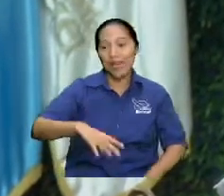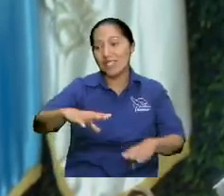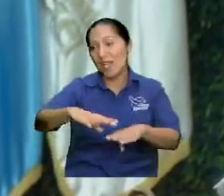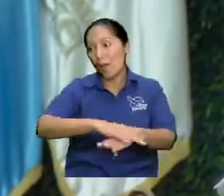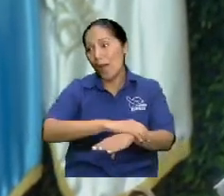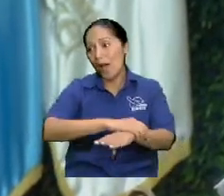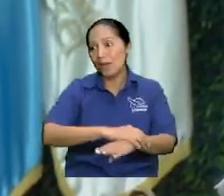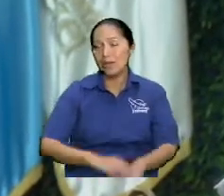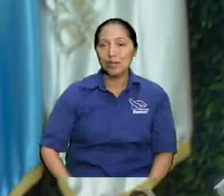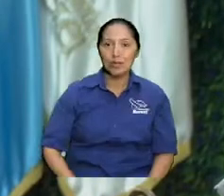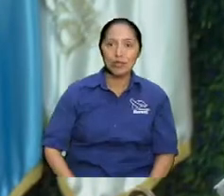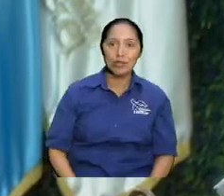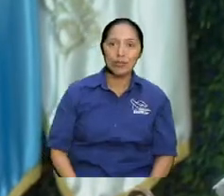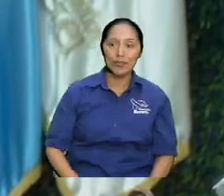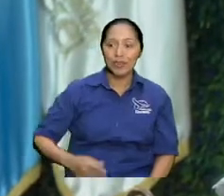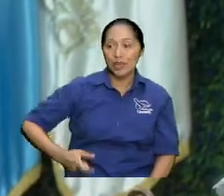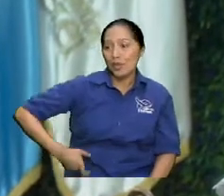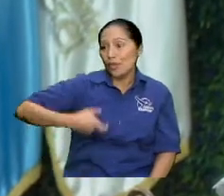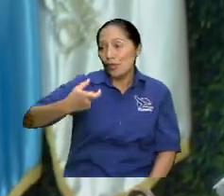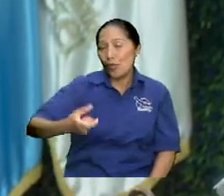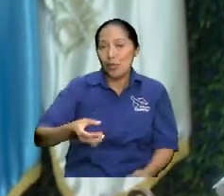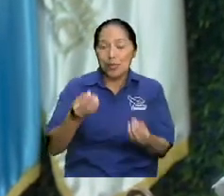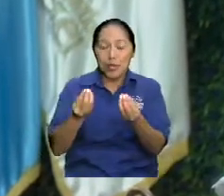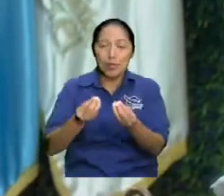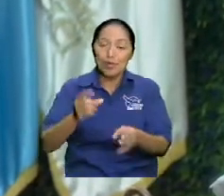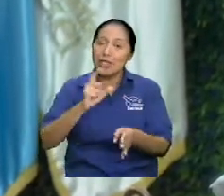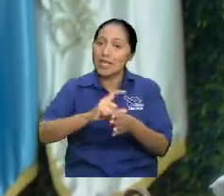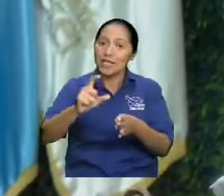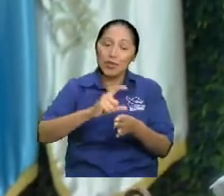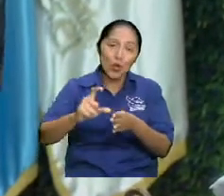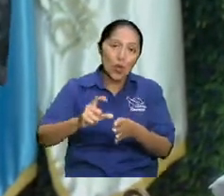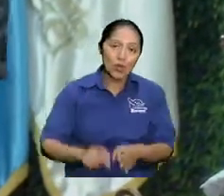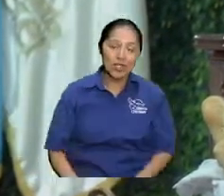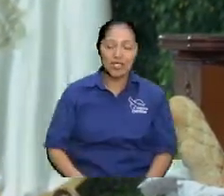Una libretona de ese tamaño me tiene el viejo.